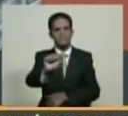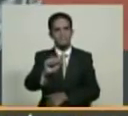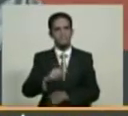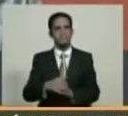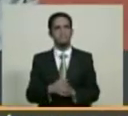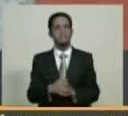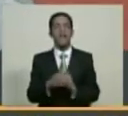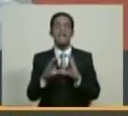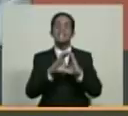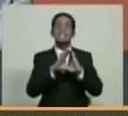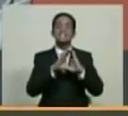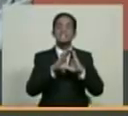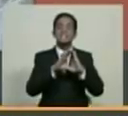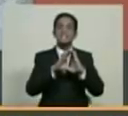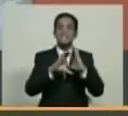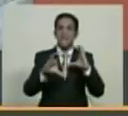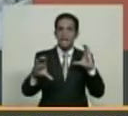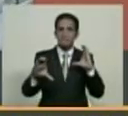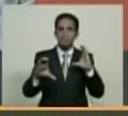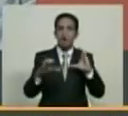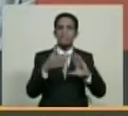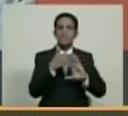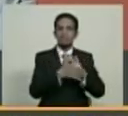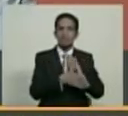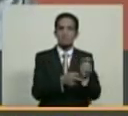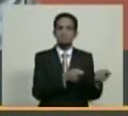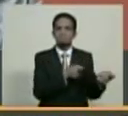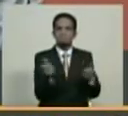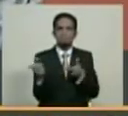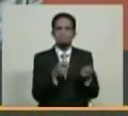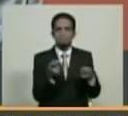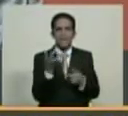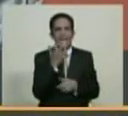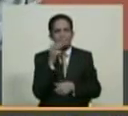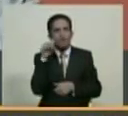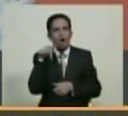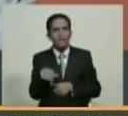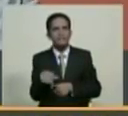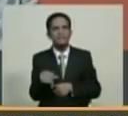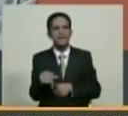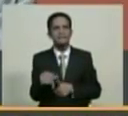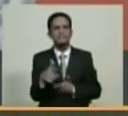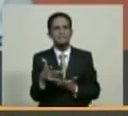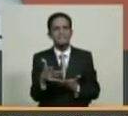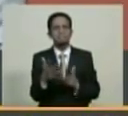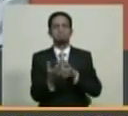El transporte de mercancía en general, que el transporte que últimamente ha sido una de las piedras